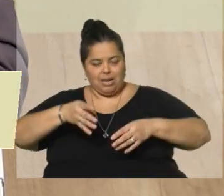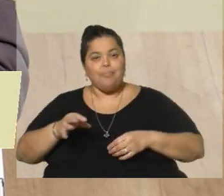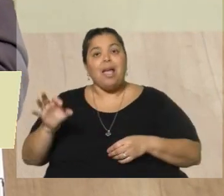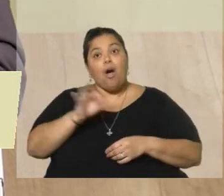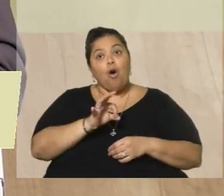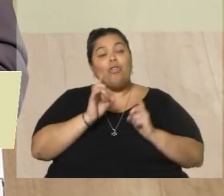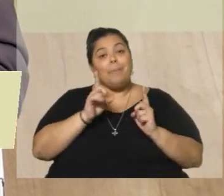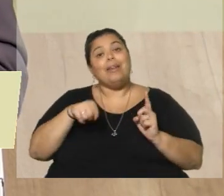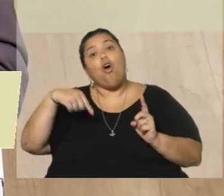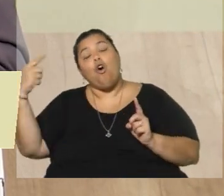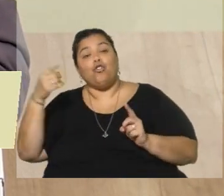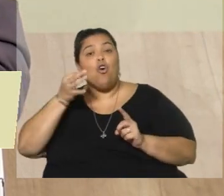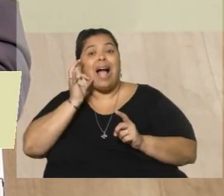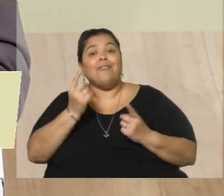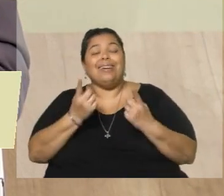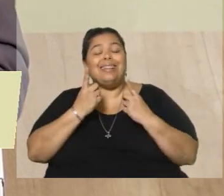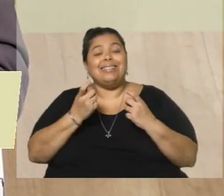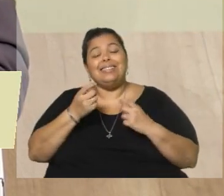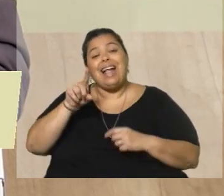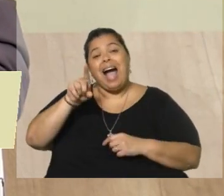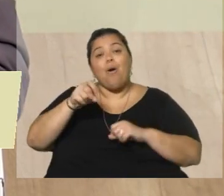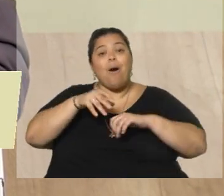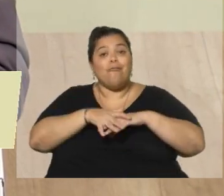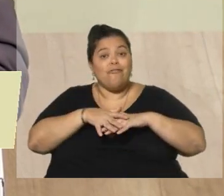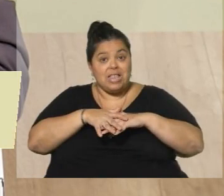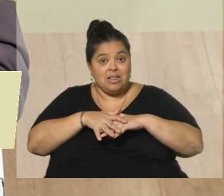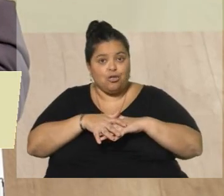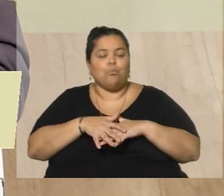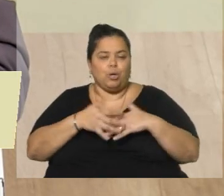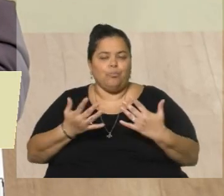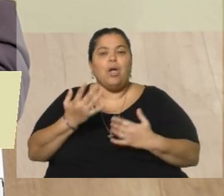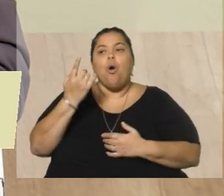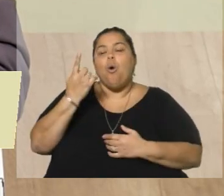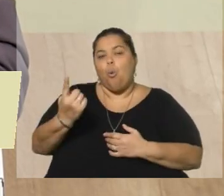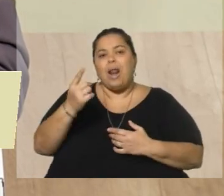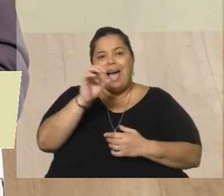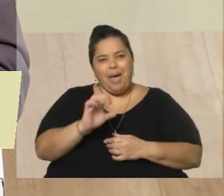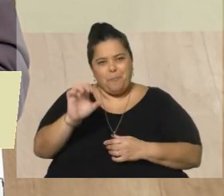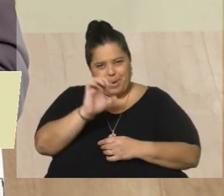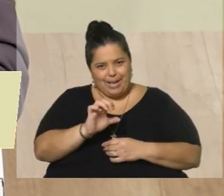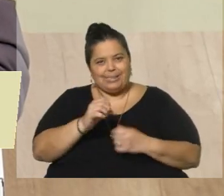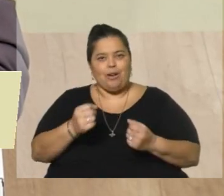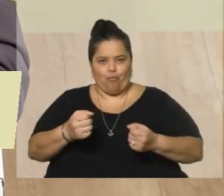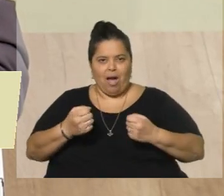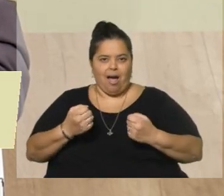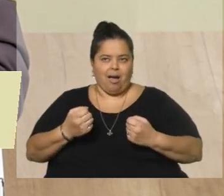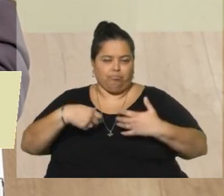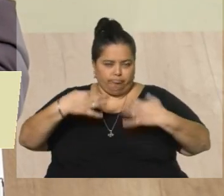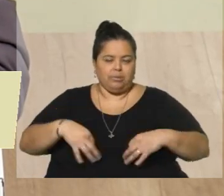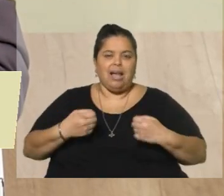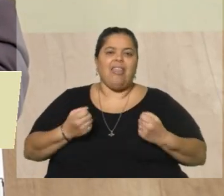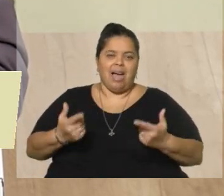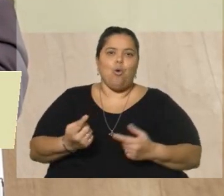cafés requieren agua filtrada en este caso el agua filtrada va a ser a través de una empresa que es sponsor de la Expo que nos garantizó que nos va a poner